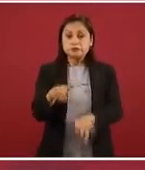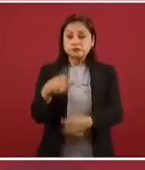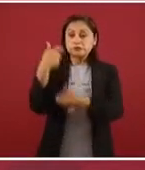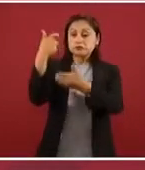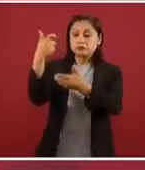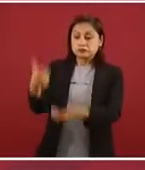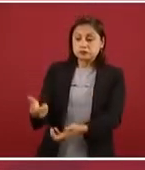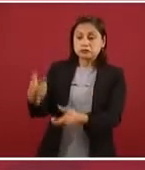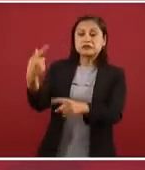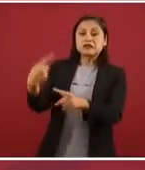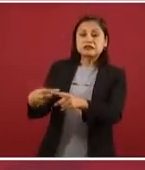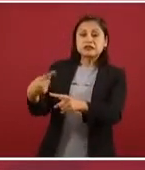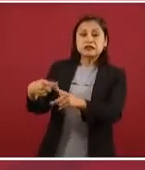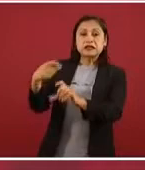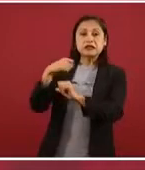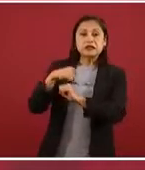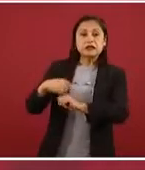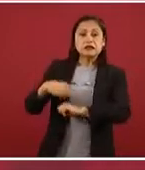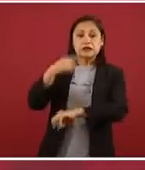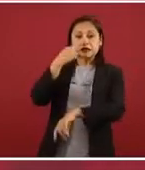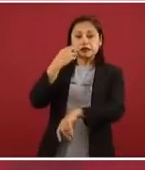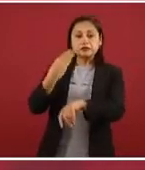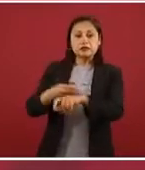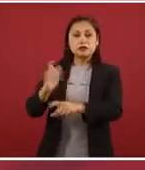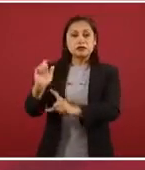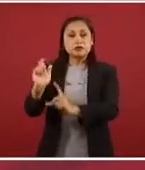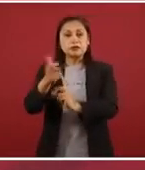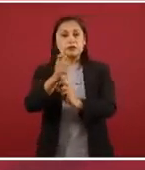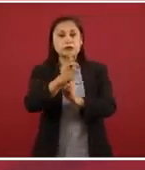que repartía a los ranchos.